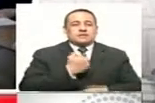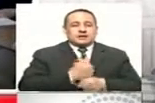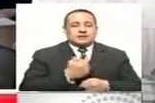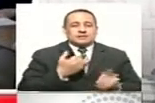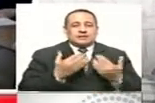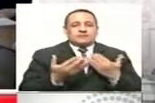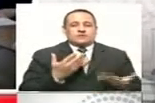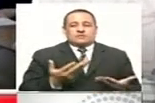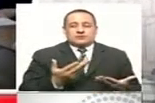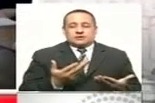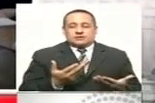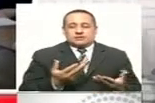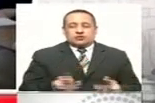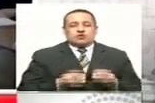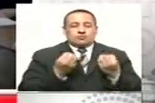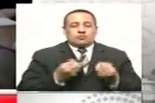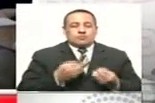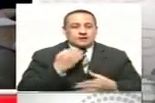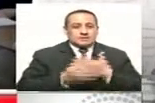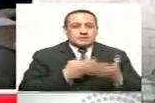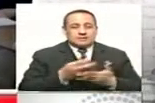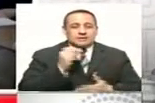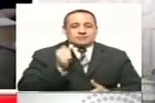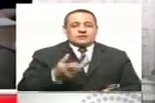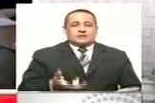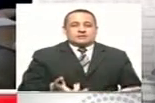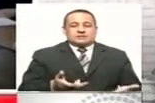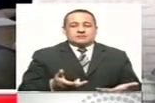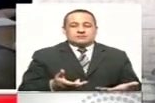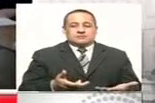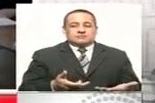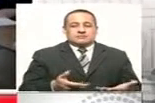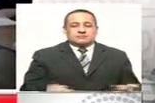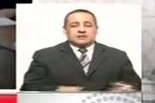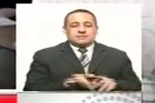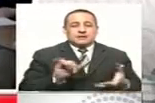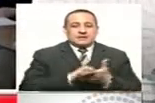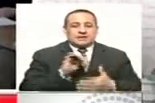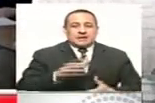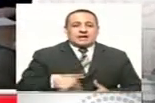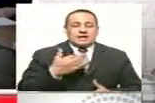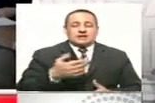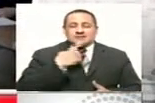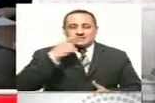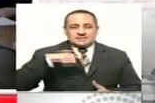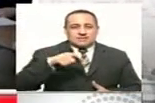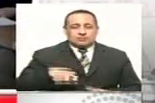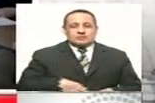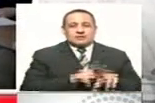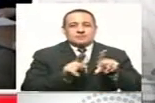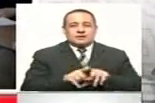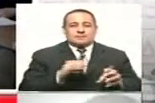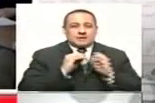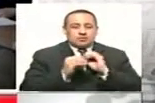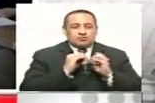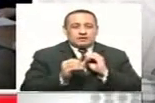manera más eficiente, y que ahí lo que necesitamos mejorar,